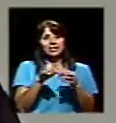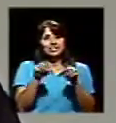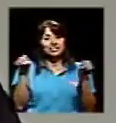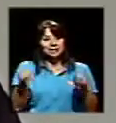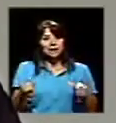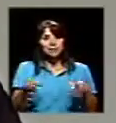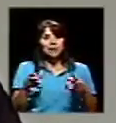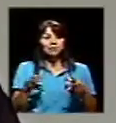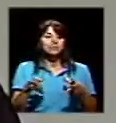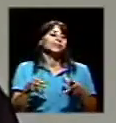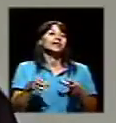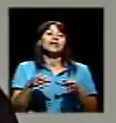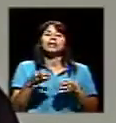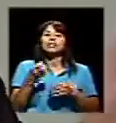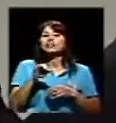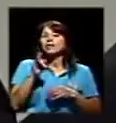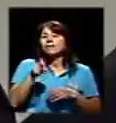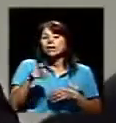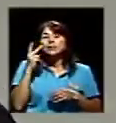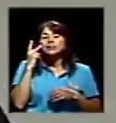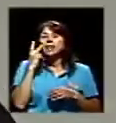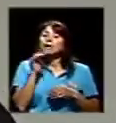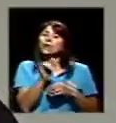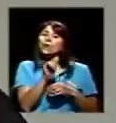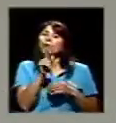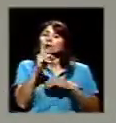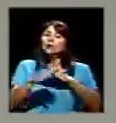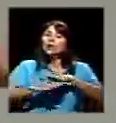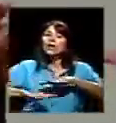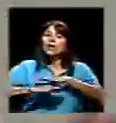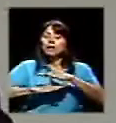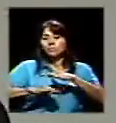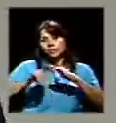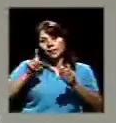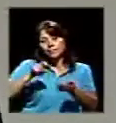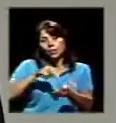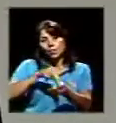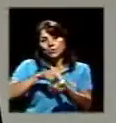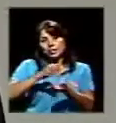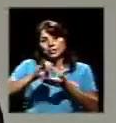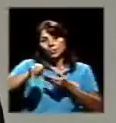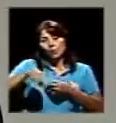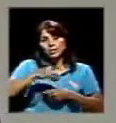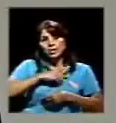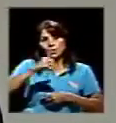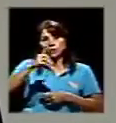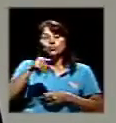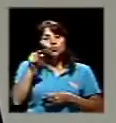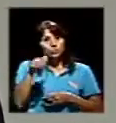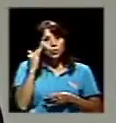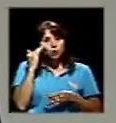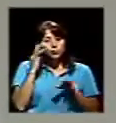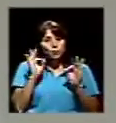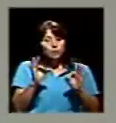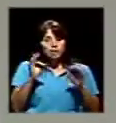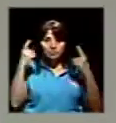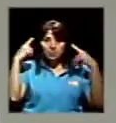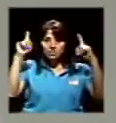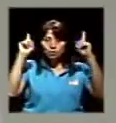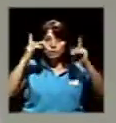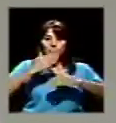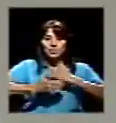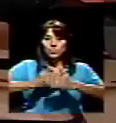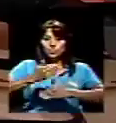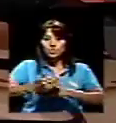si hubiera que pensar en un eje, el San Juan de Dios sería, y usted conoce muy bien y llevó muy exitosamente ese proceso. Así es, yo